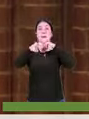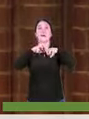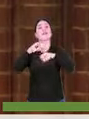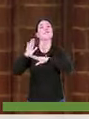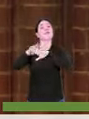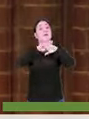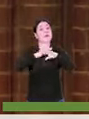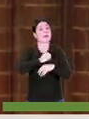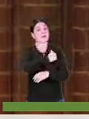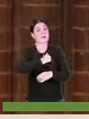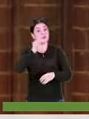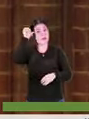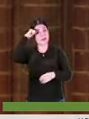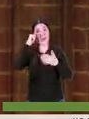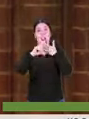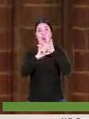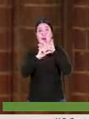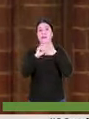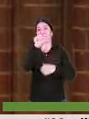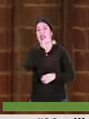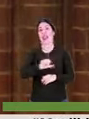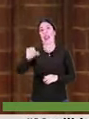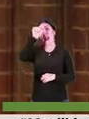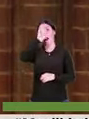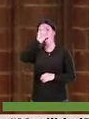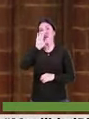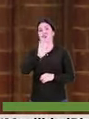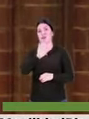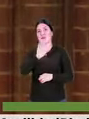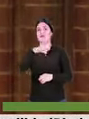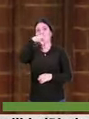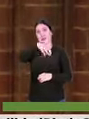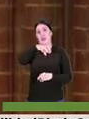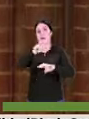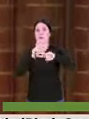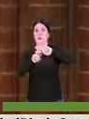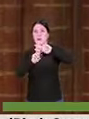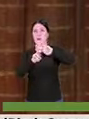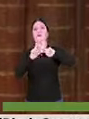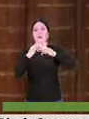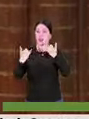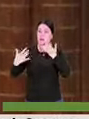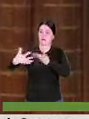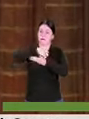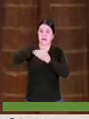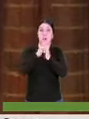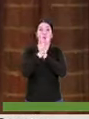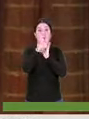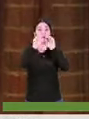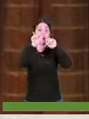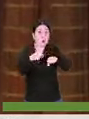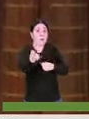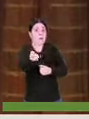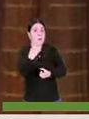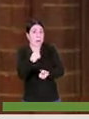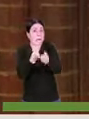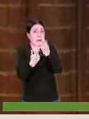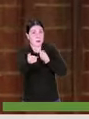que en el Twitter, @sectormovilidad, y con el numeral movilidad rinde cuentas, nos pueden dejar sus inquietudes